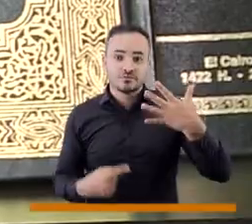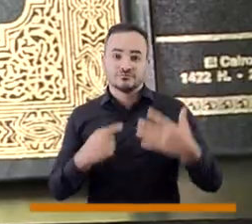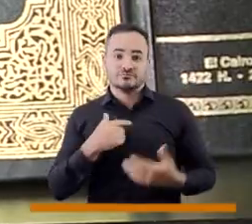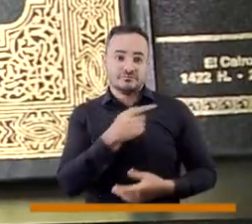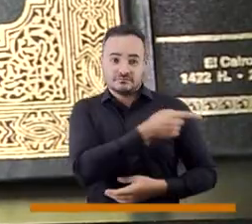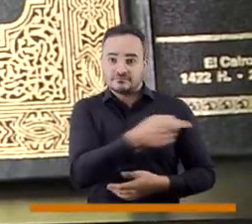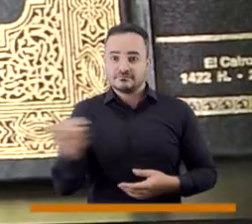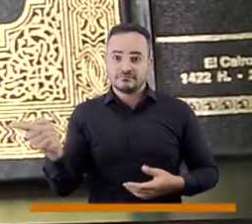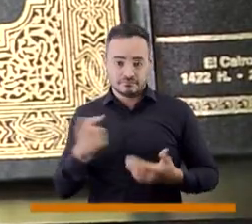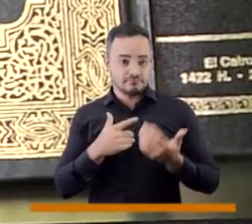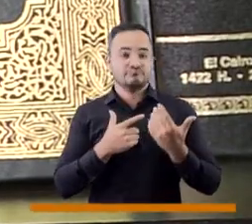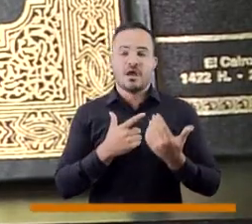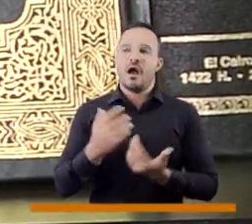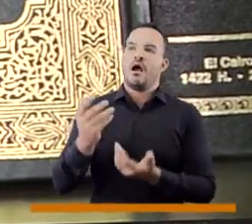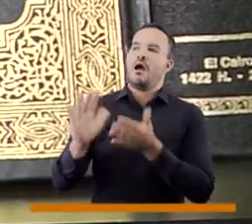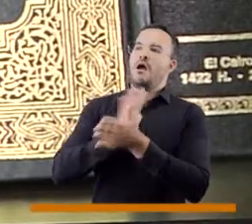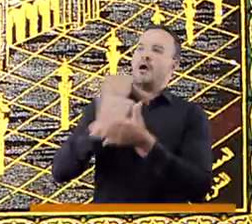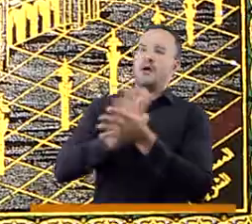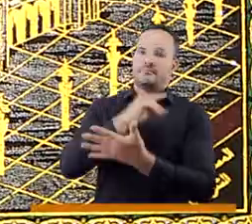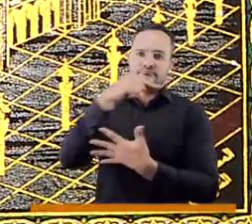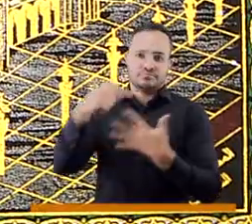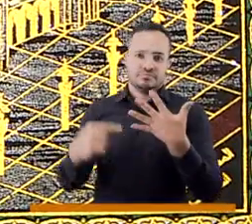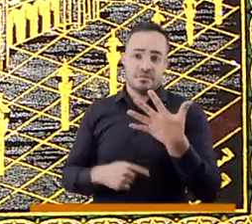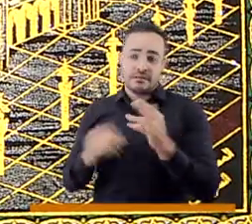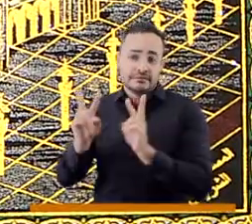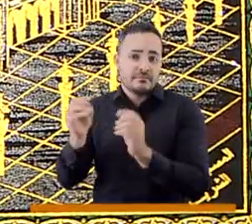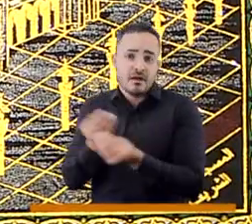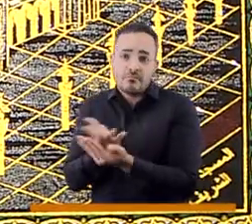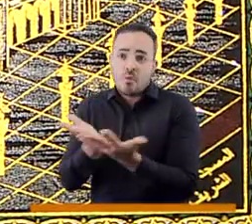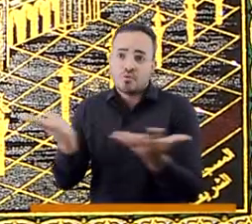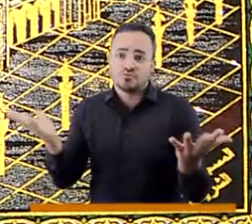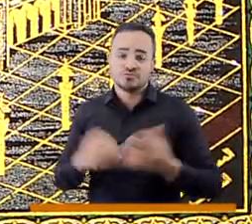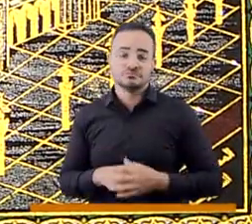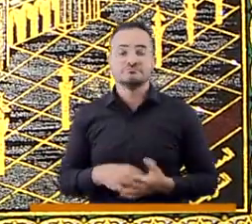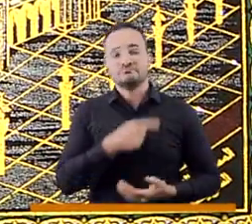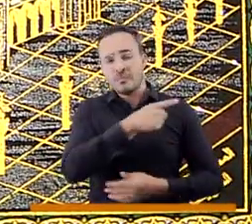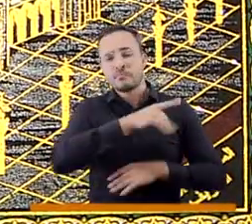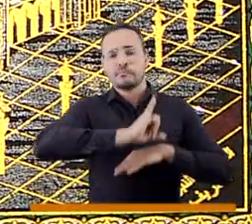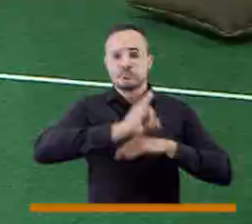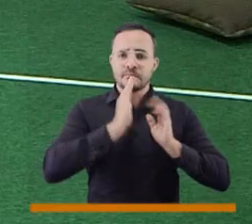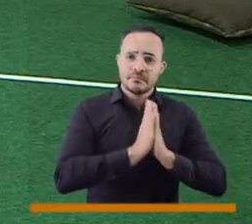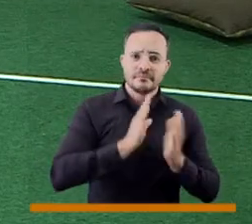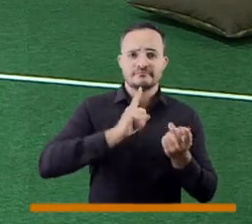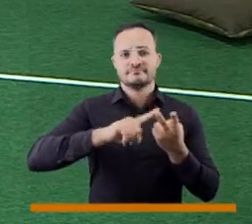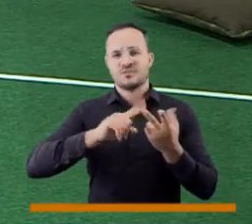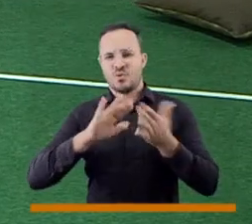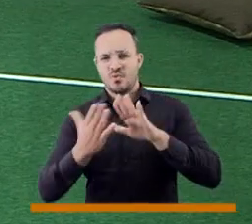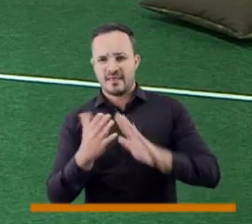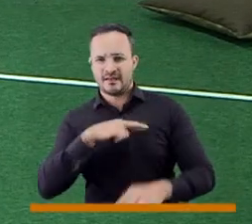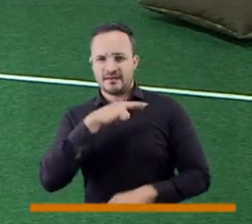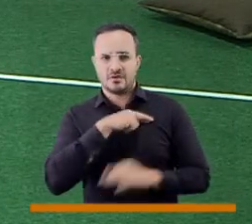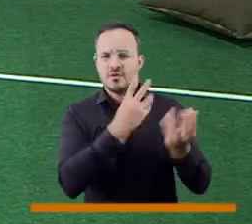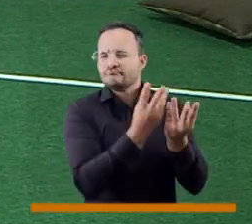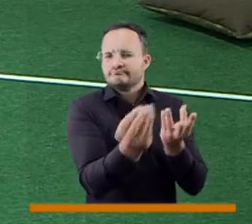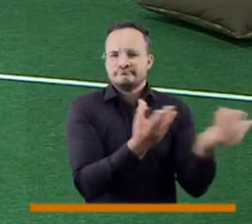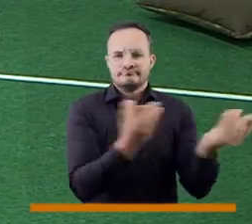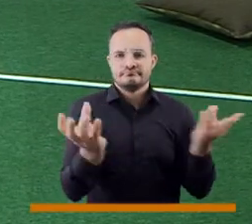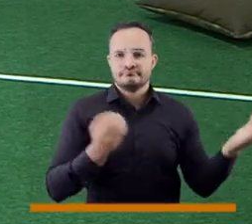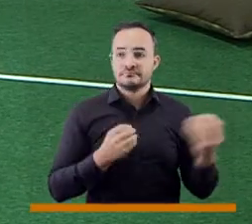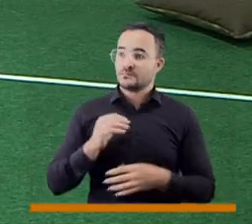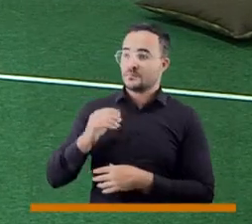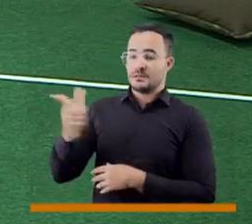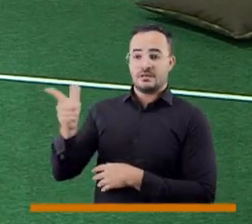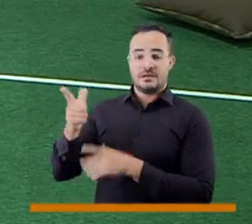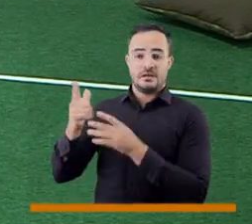ha estado llegando a los territorios a través del sector interreligioso. Muchas iglesias, muchas comunidades religiosas